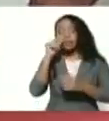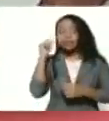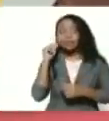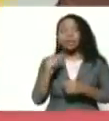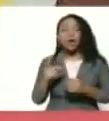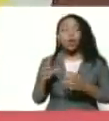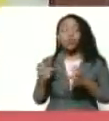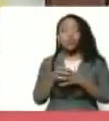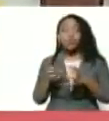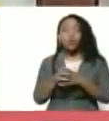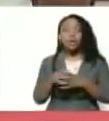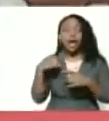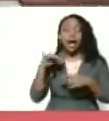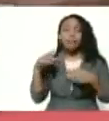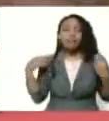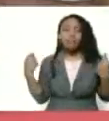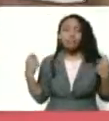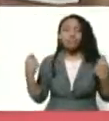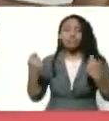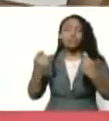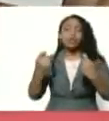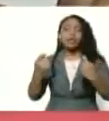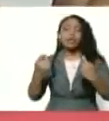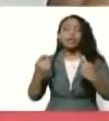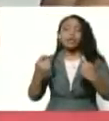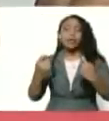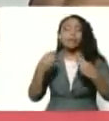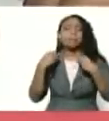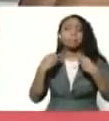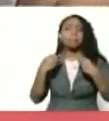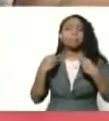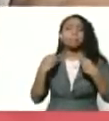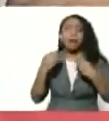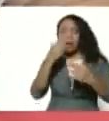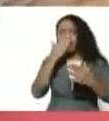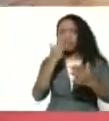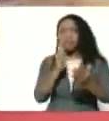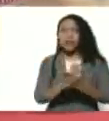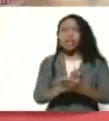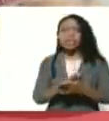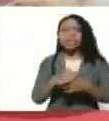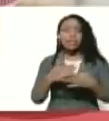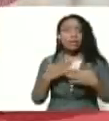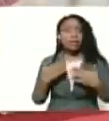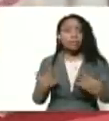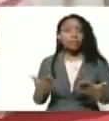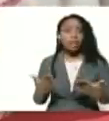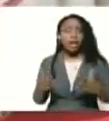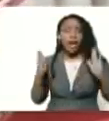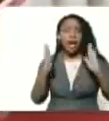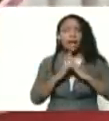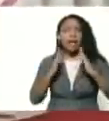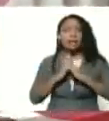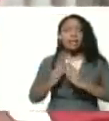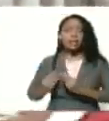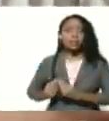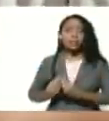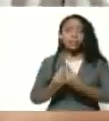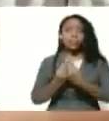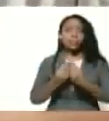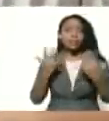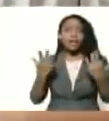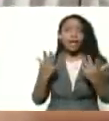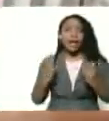comités que están promoviendo para hacerle frente lo que es los hogares acompañantes, que